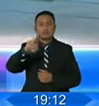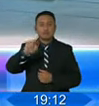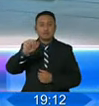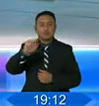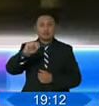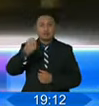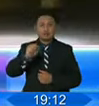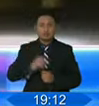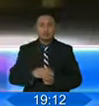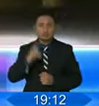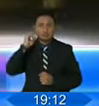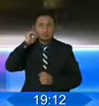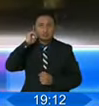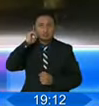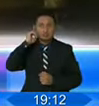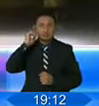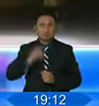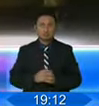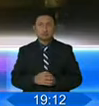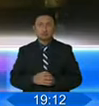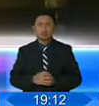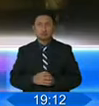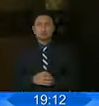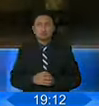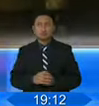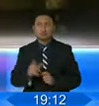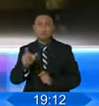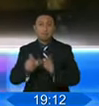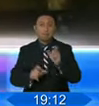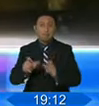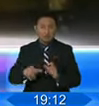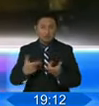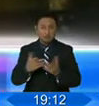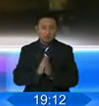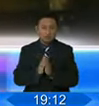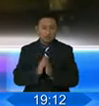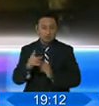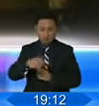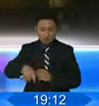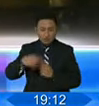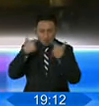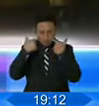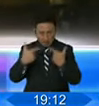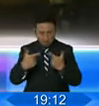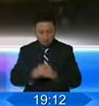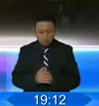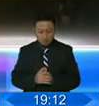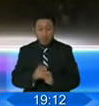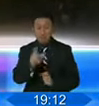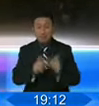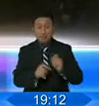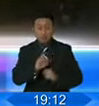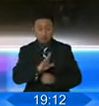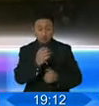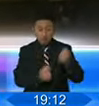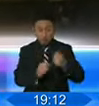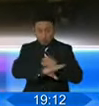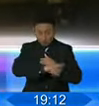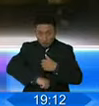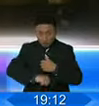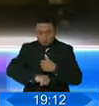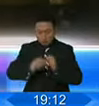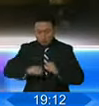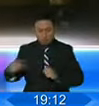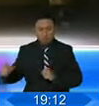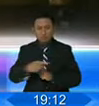bajo pedido. A la ciudadanía se le anticipa que debe estar pendiente y las personas que han sido sustraídos sus vehículos,